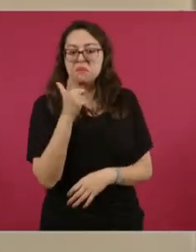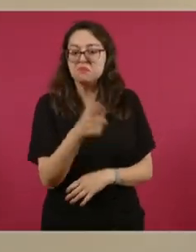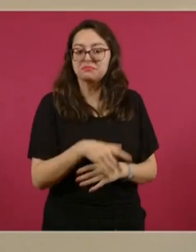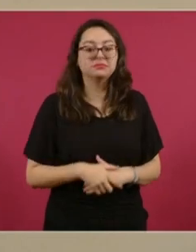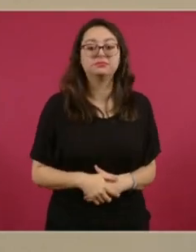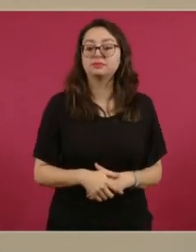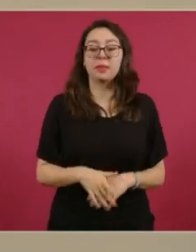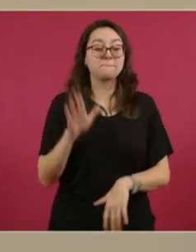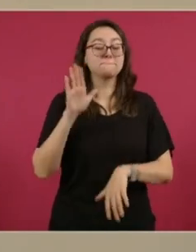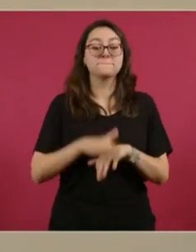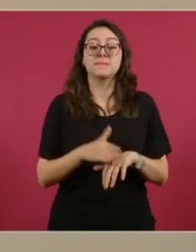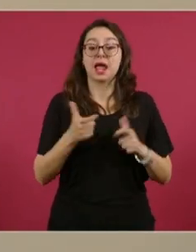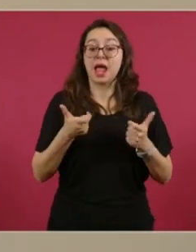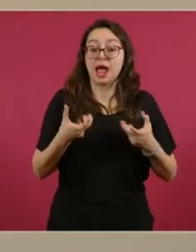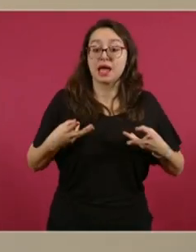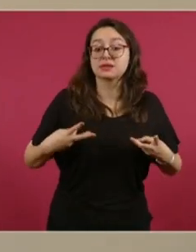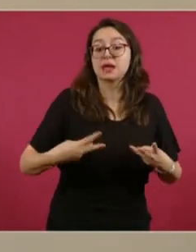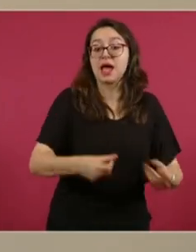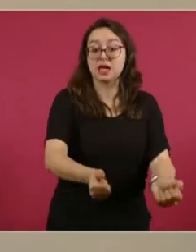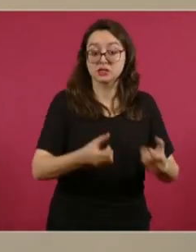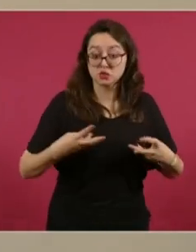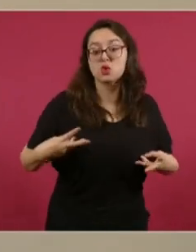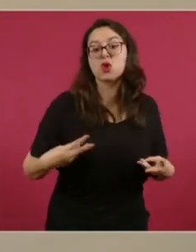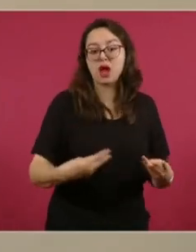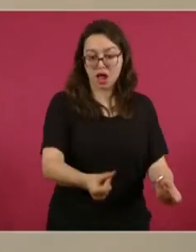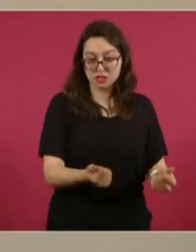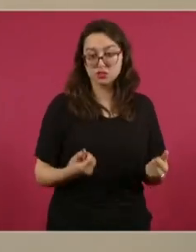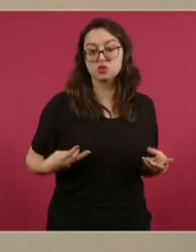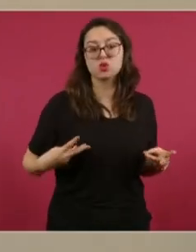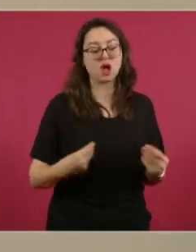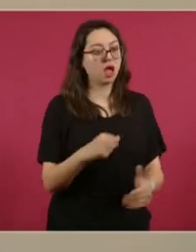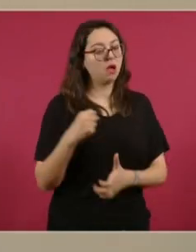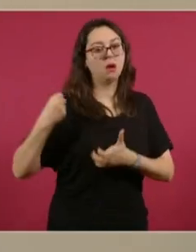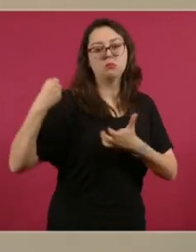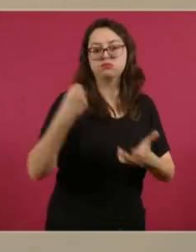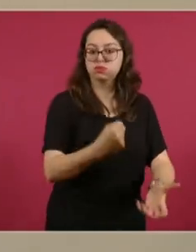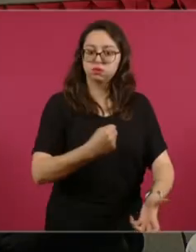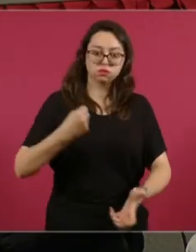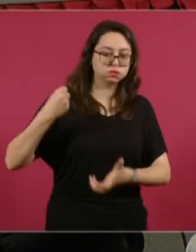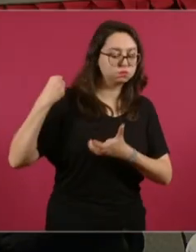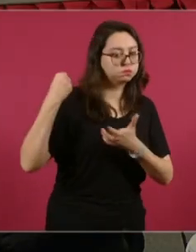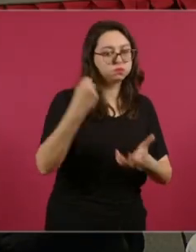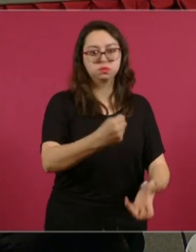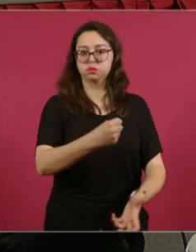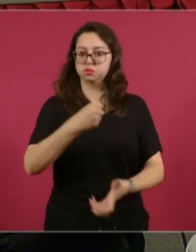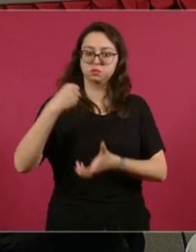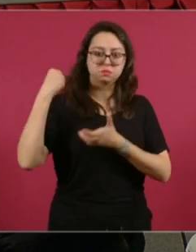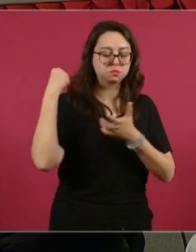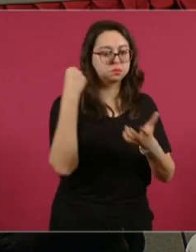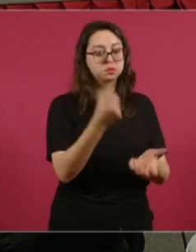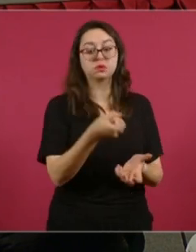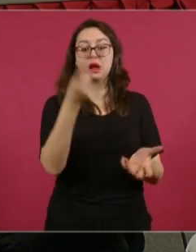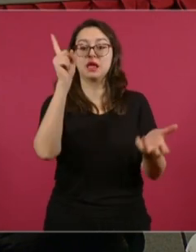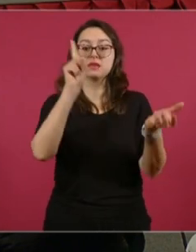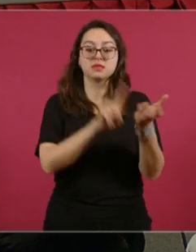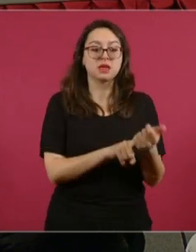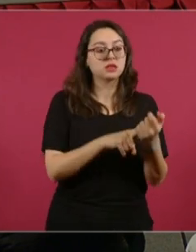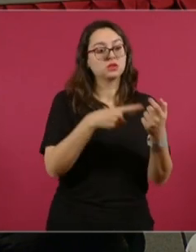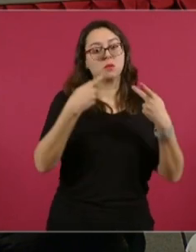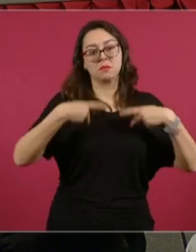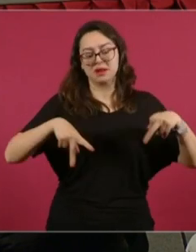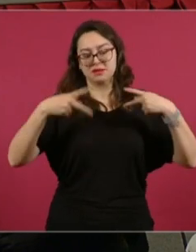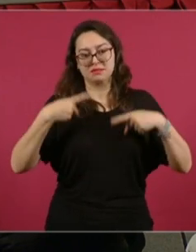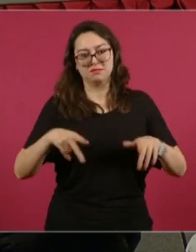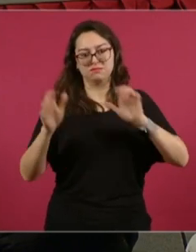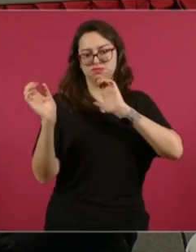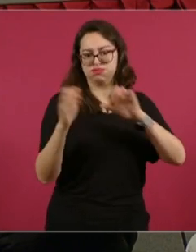significado mayor gasto. Son órganos muy costosos con infraestructura y estructuras robustas que